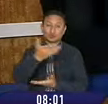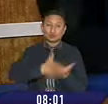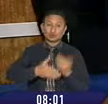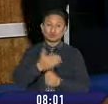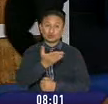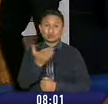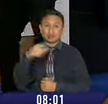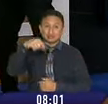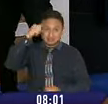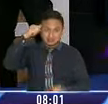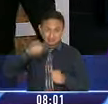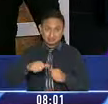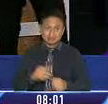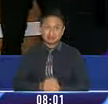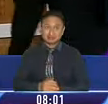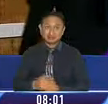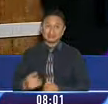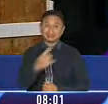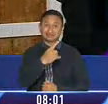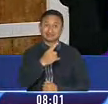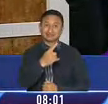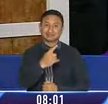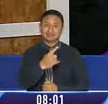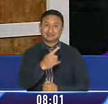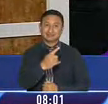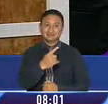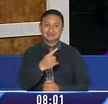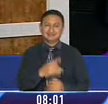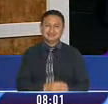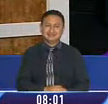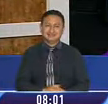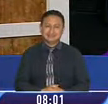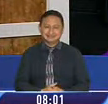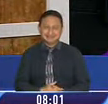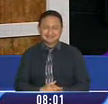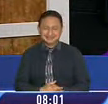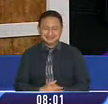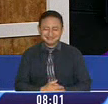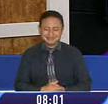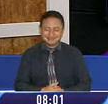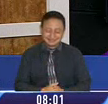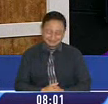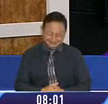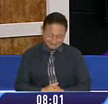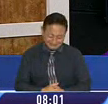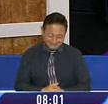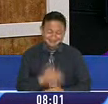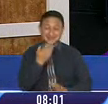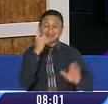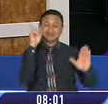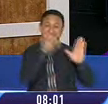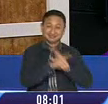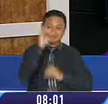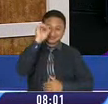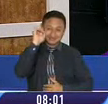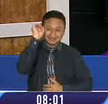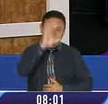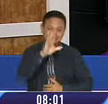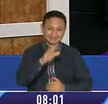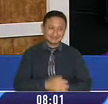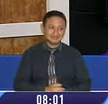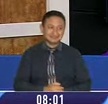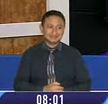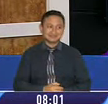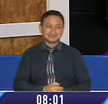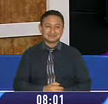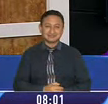ustedes, recordándoles, ahí viene la velita que se extrañaba. Recuerden, denuncias, videos, fotografías. Roberto está con la vela